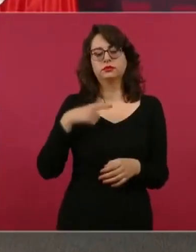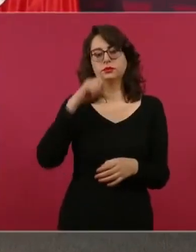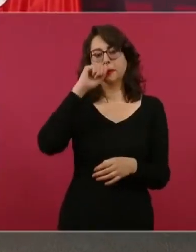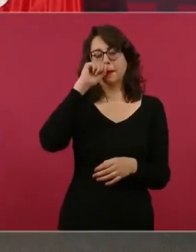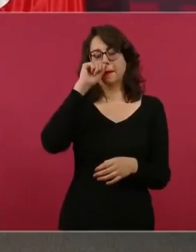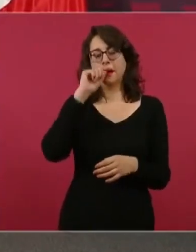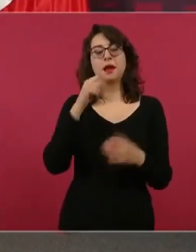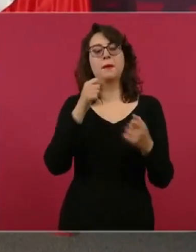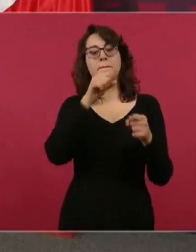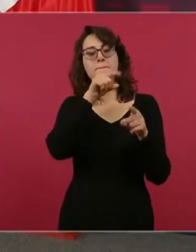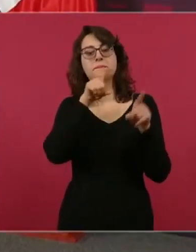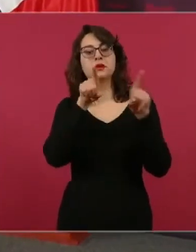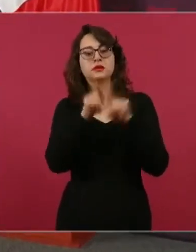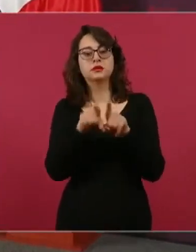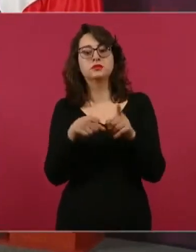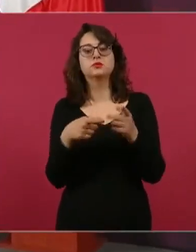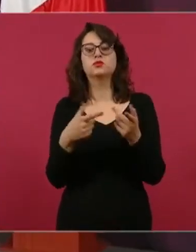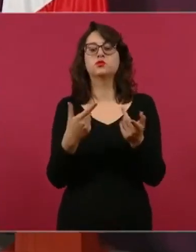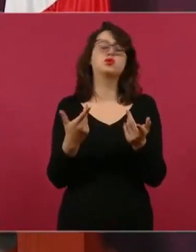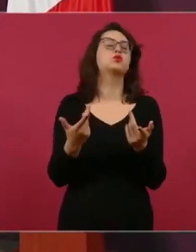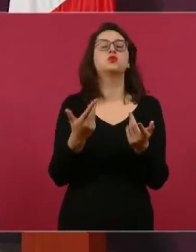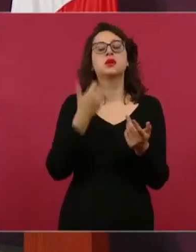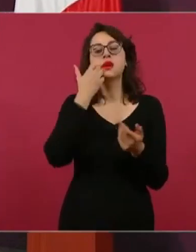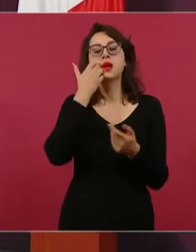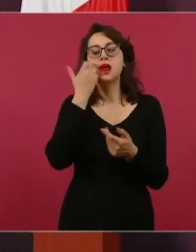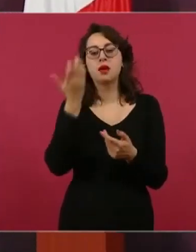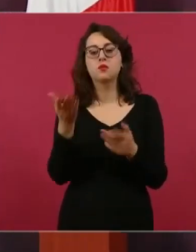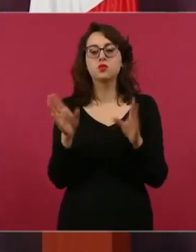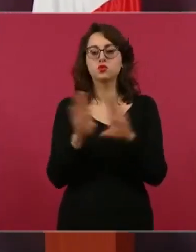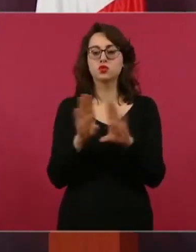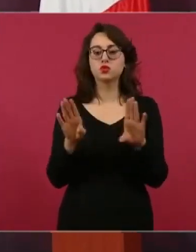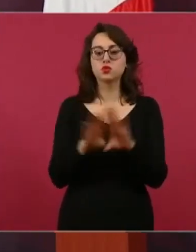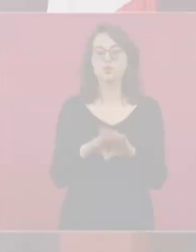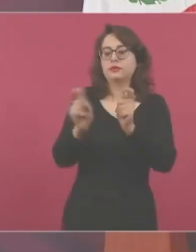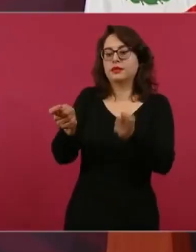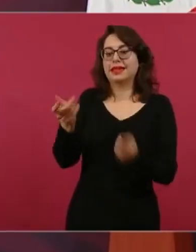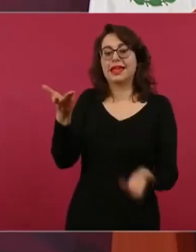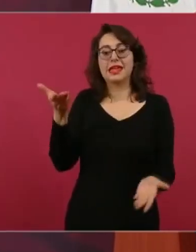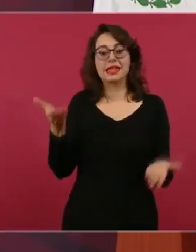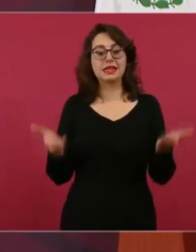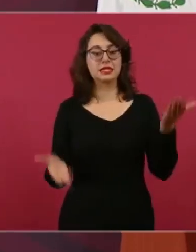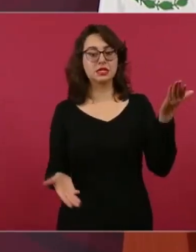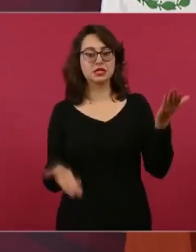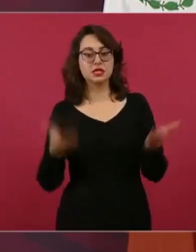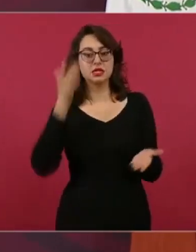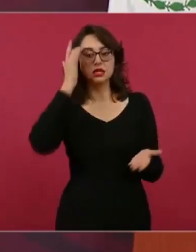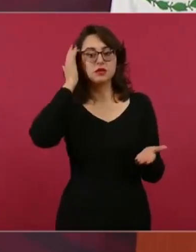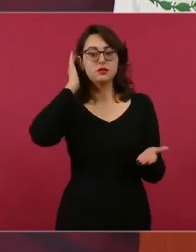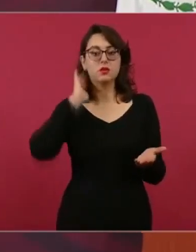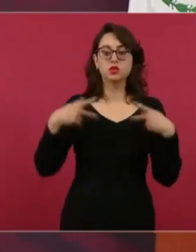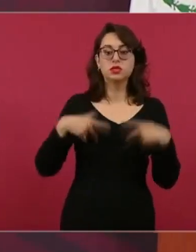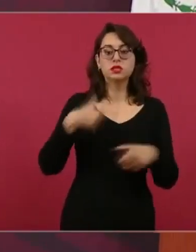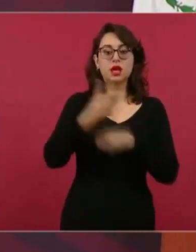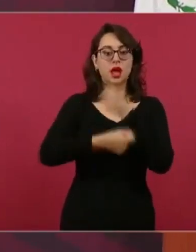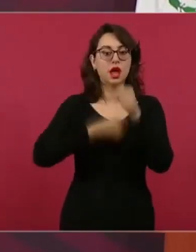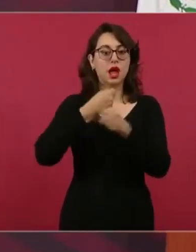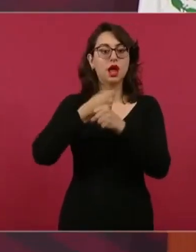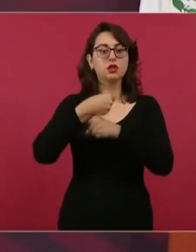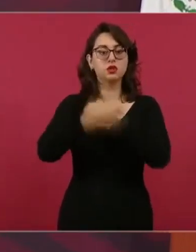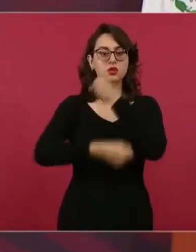vayan ascendiendo los del servicio de exterior, los diplomáticos de carrera,